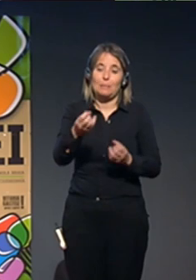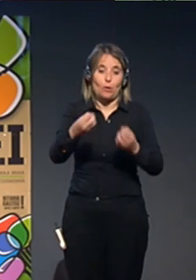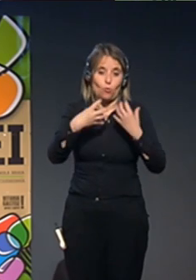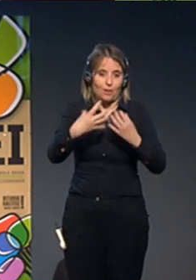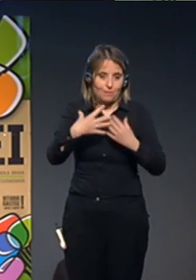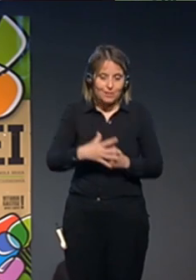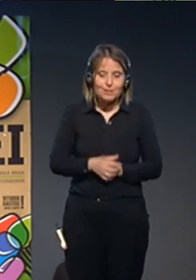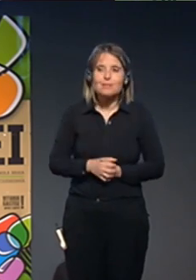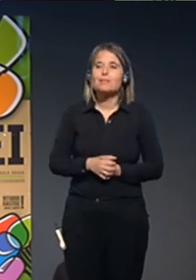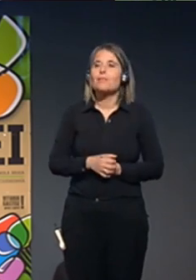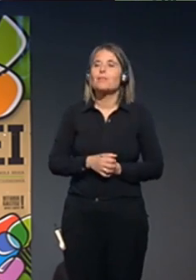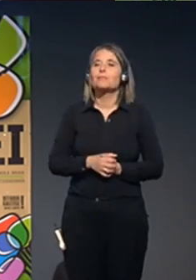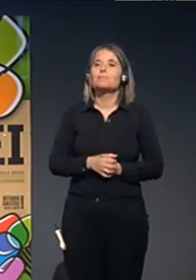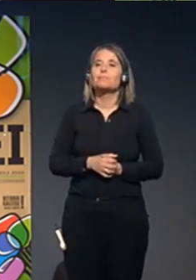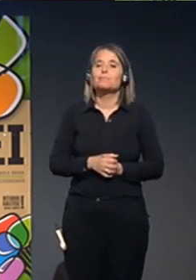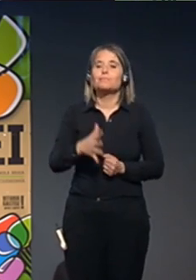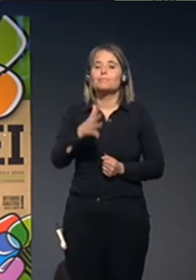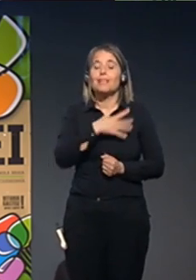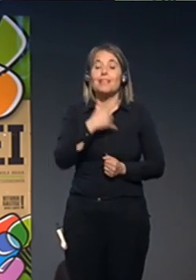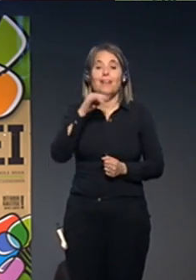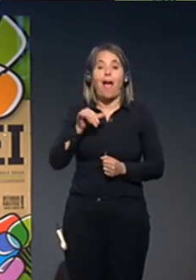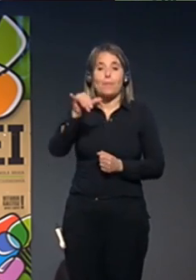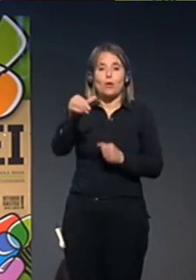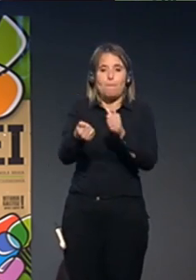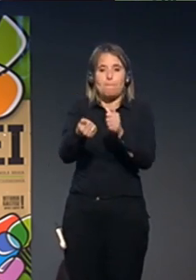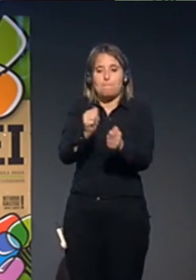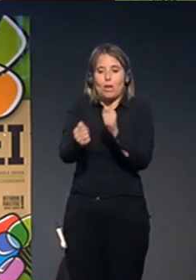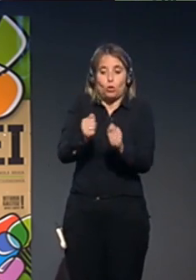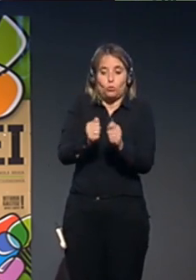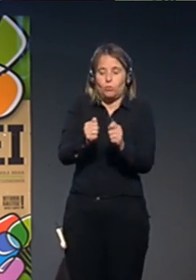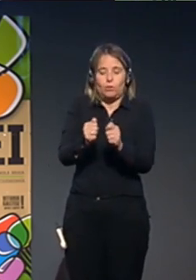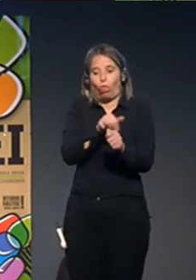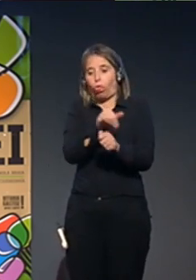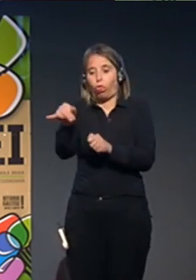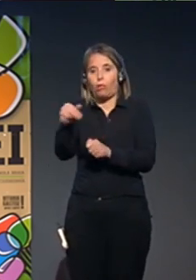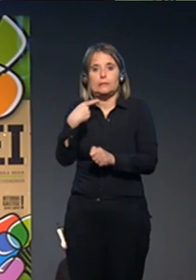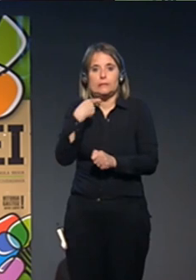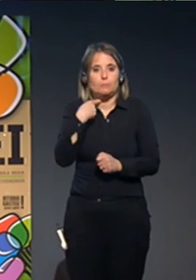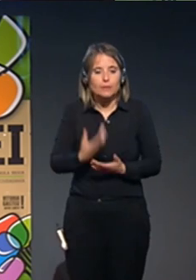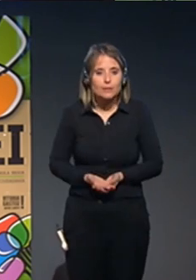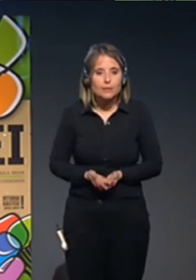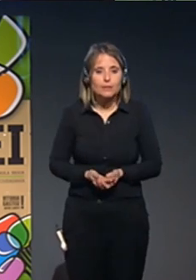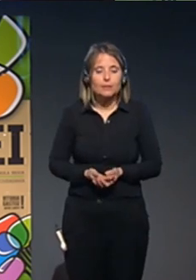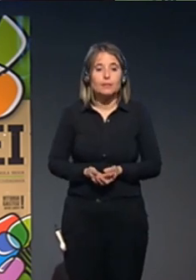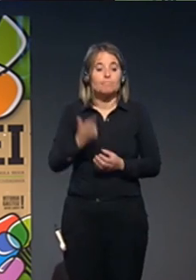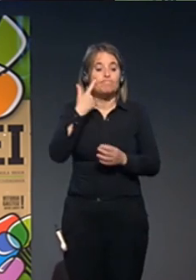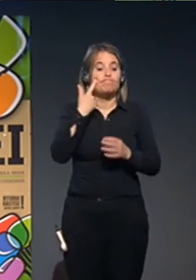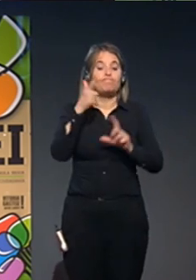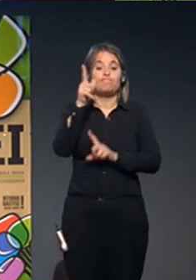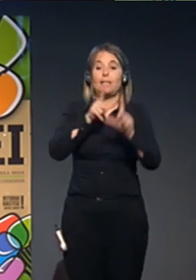niño que es el piloto que lleva un avión y se pierde Y entonces los